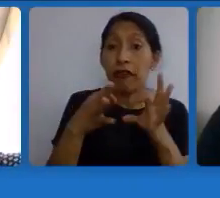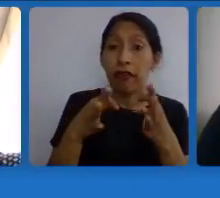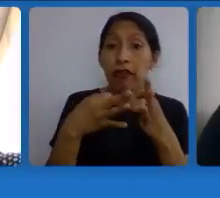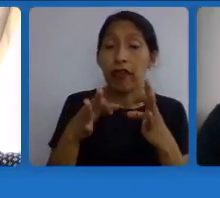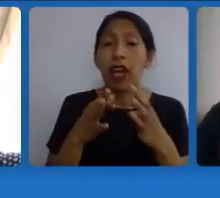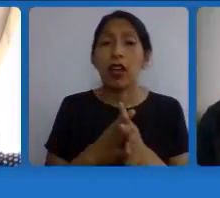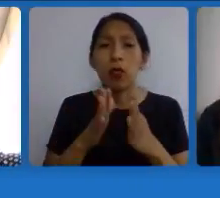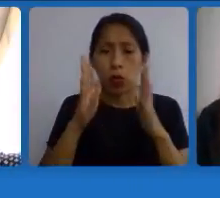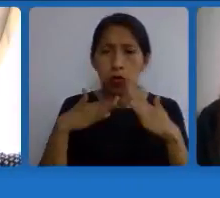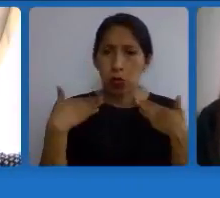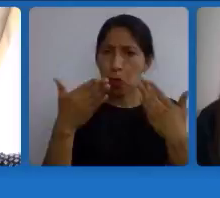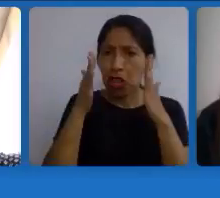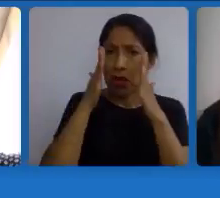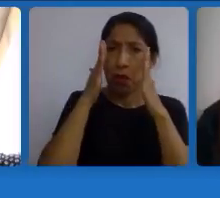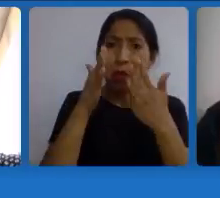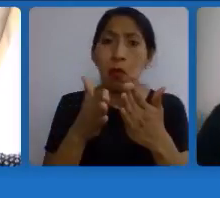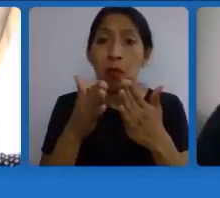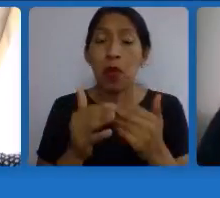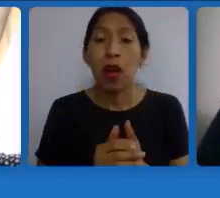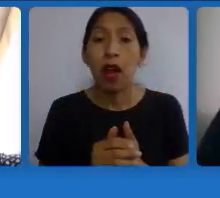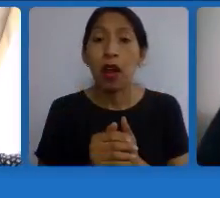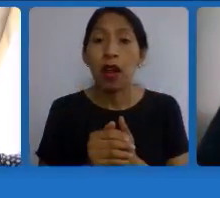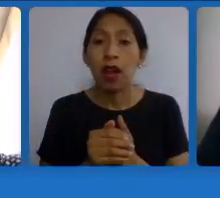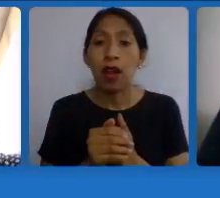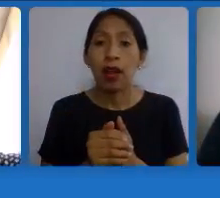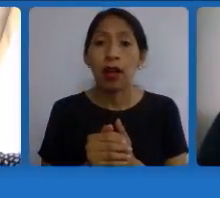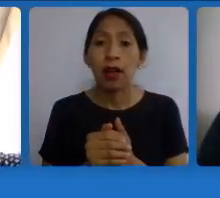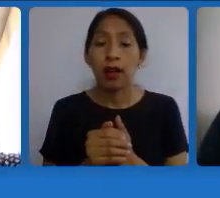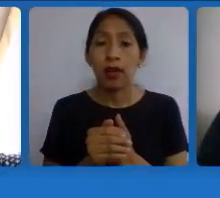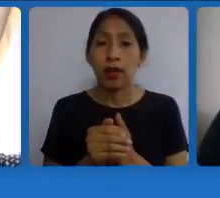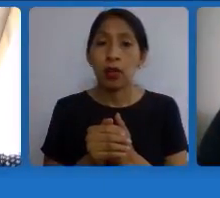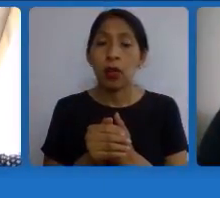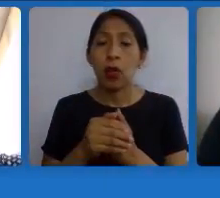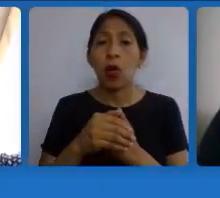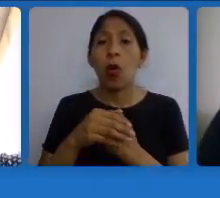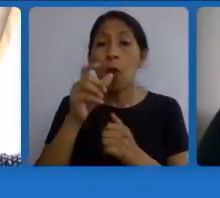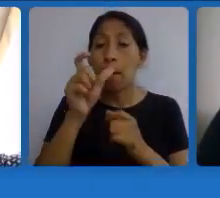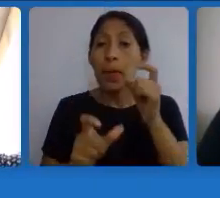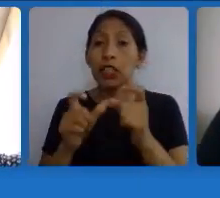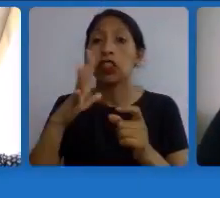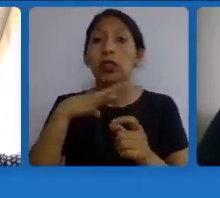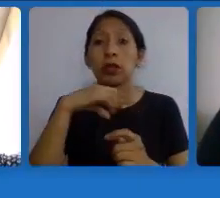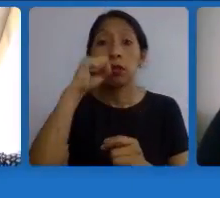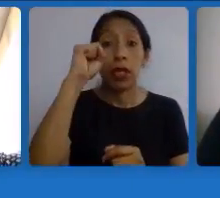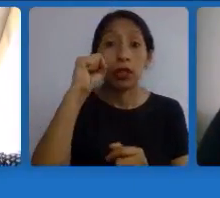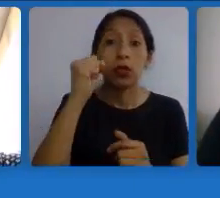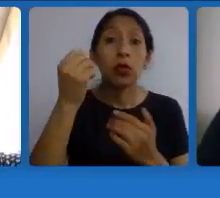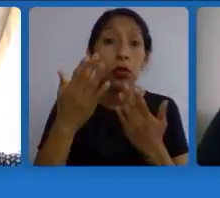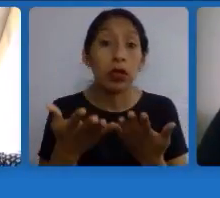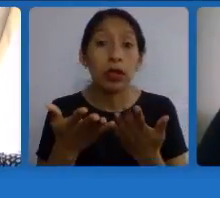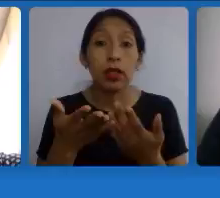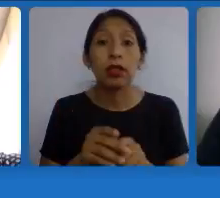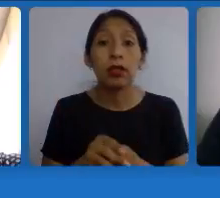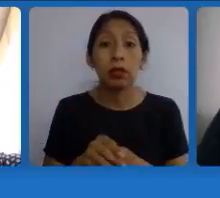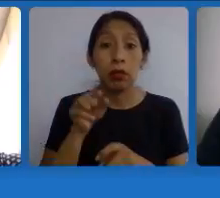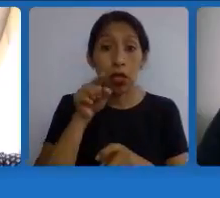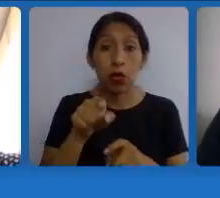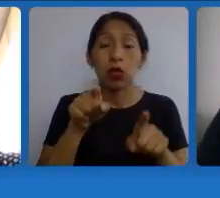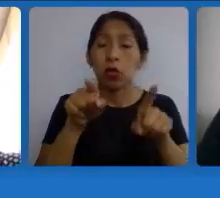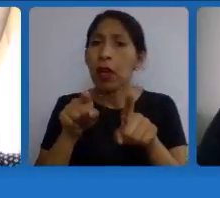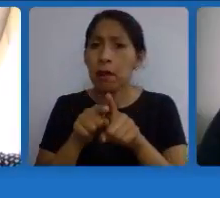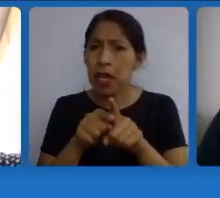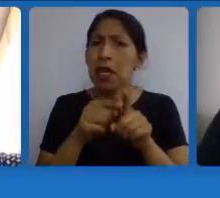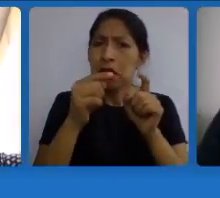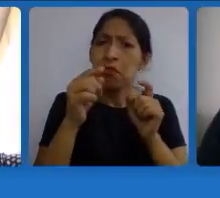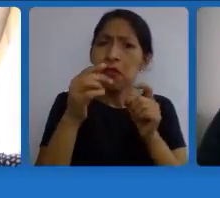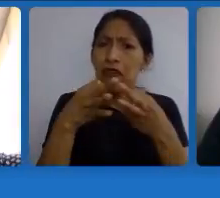está enfocada a un mercado adulto, sin embargo, esta red tiene un mayor